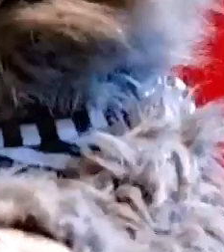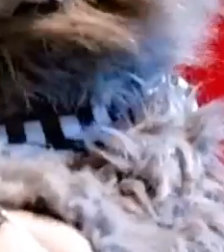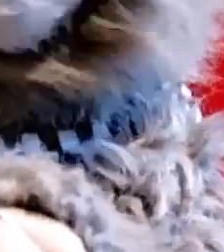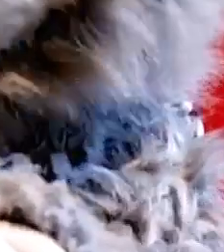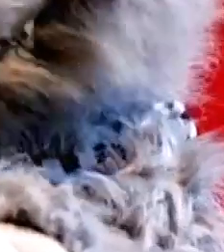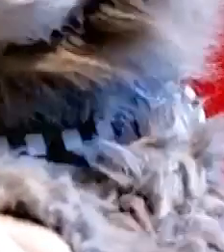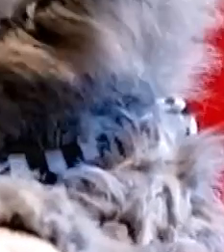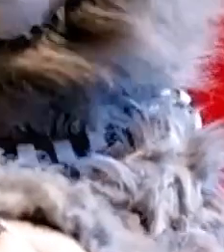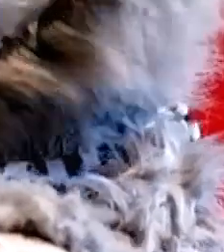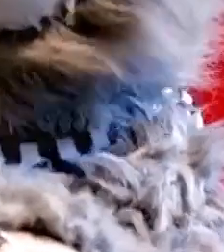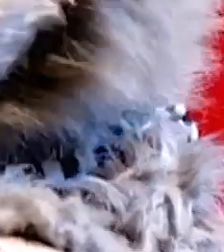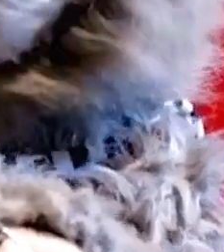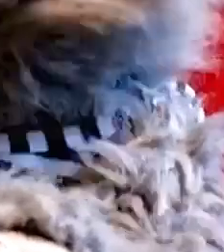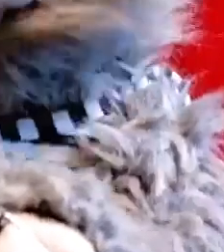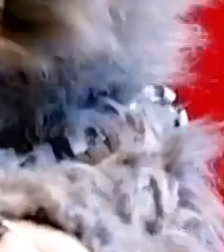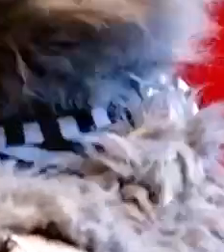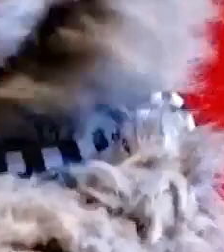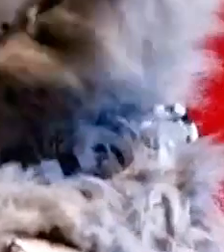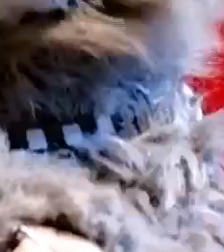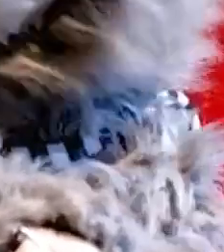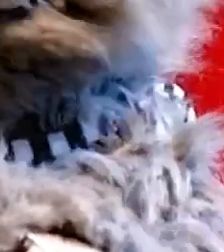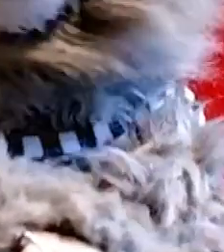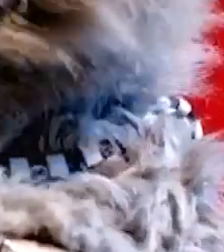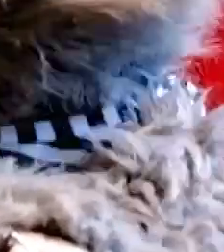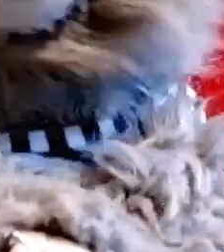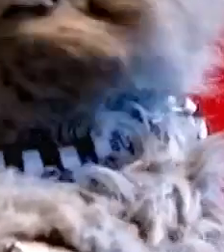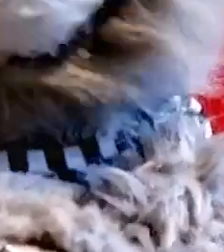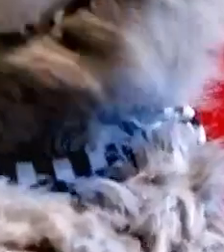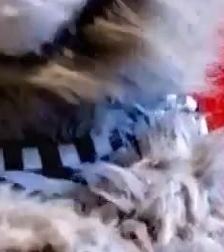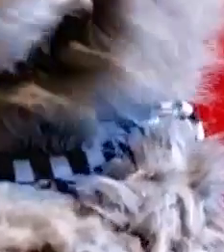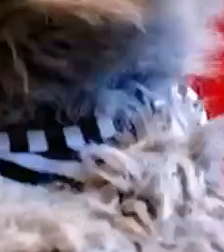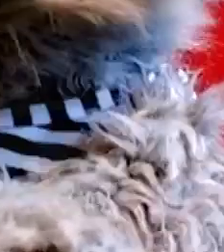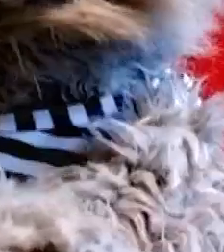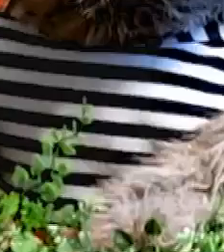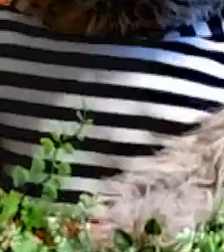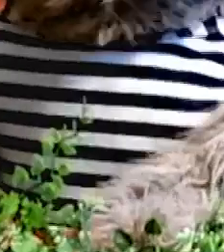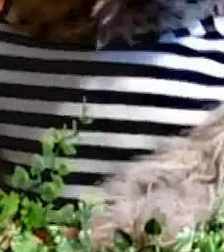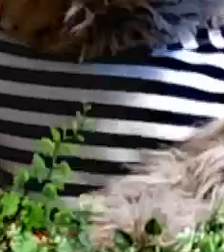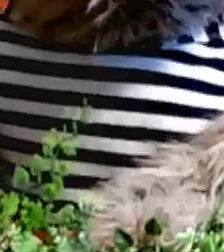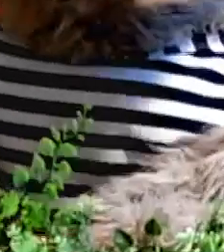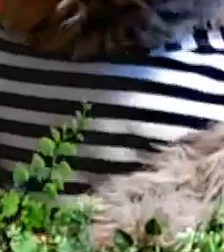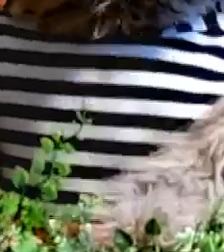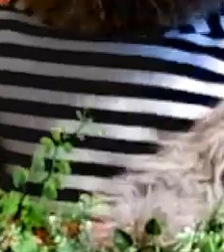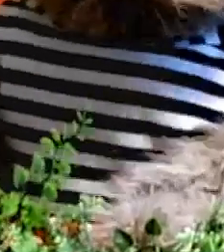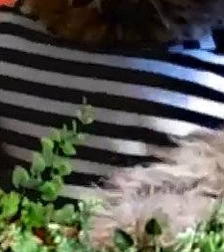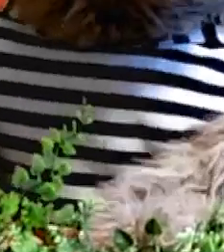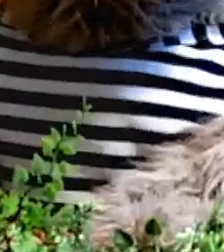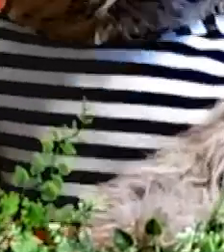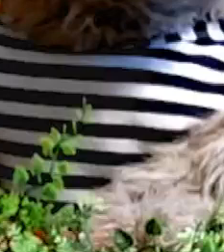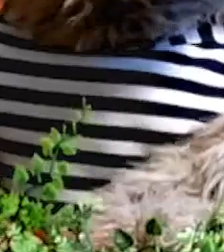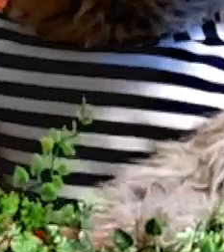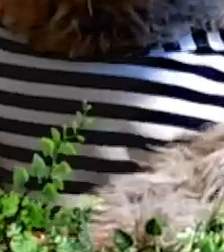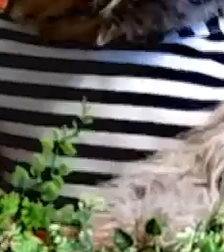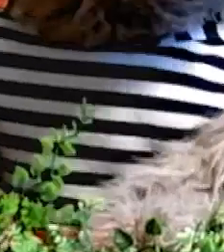dientes y llegan al medio ambiente a través de las tuberías de las casas. Se han identificado en el